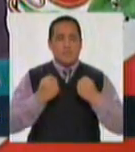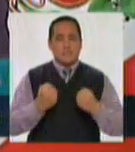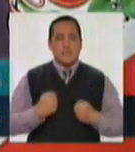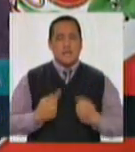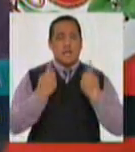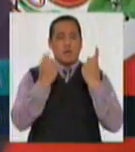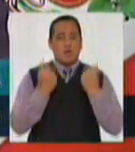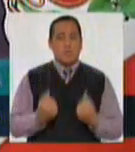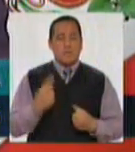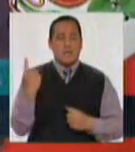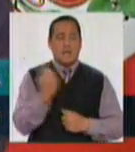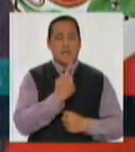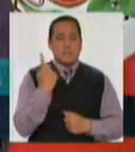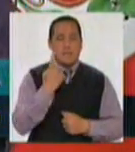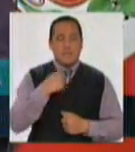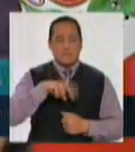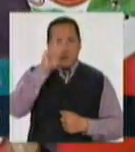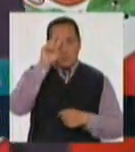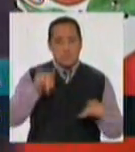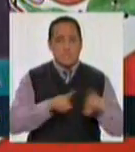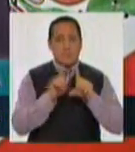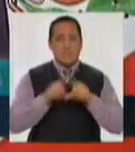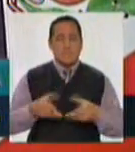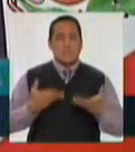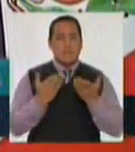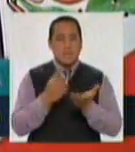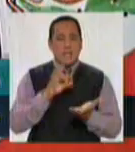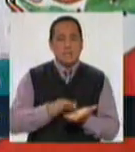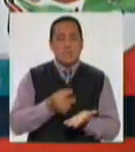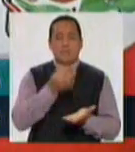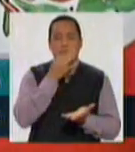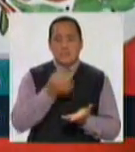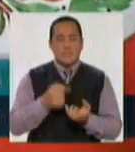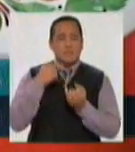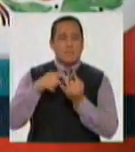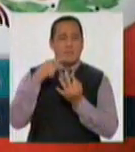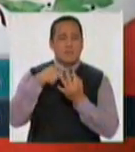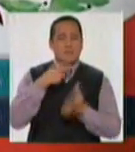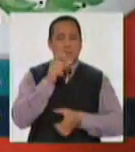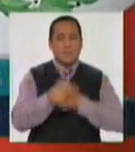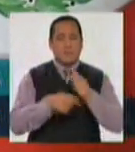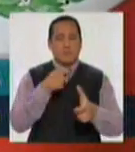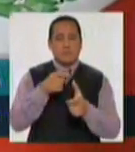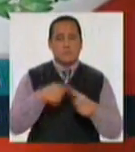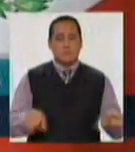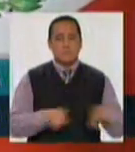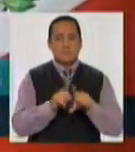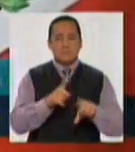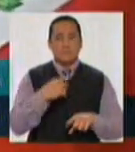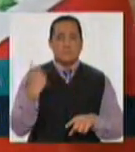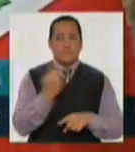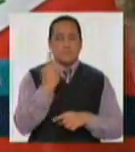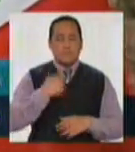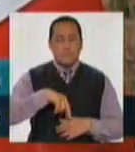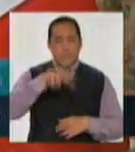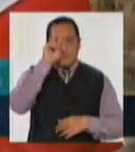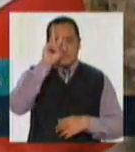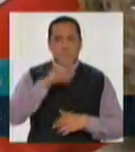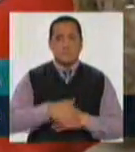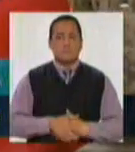economía popular y poder llevar los medicamentos a las poblaciones en todo el territorio